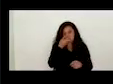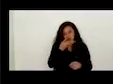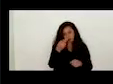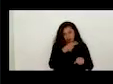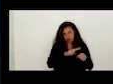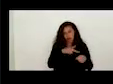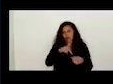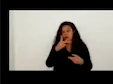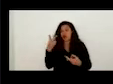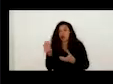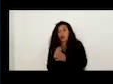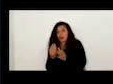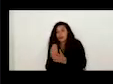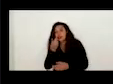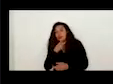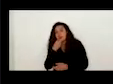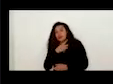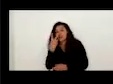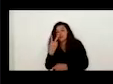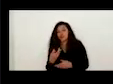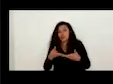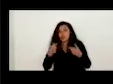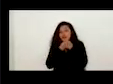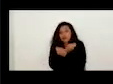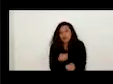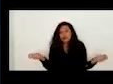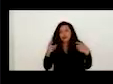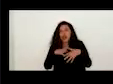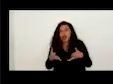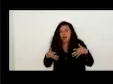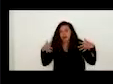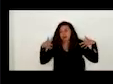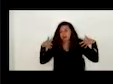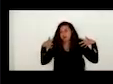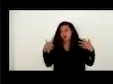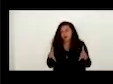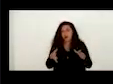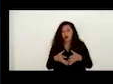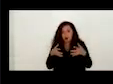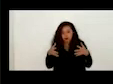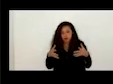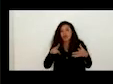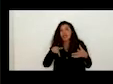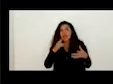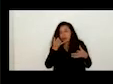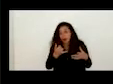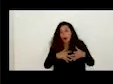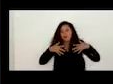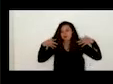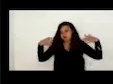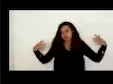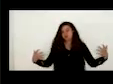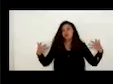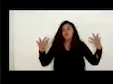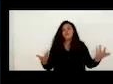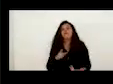cantidad de pequeñines que tenemos hoy en día con sobrepeso y obesidad, y que genera